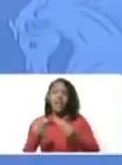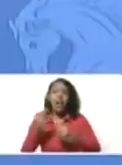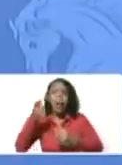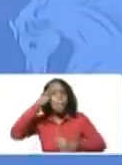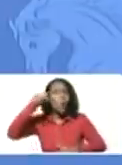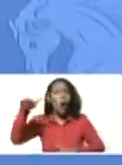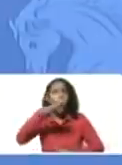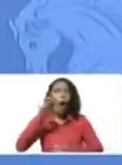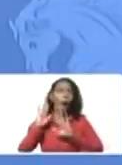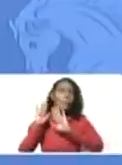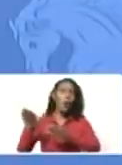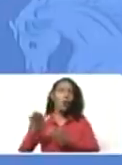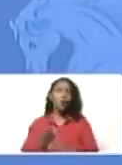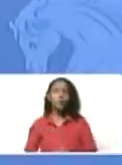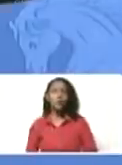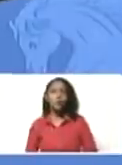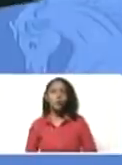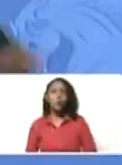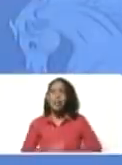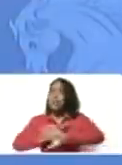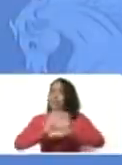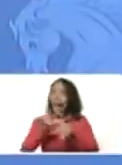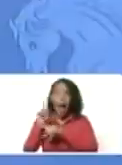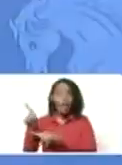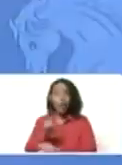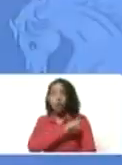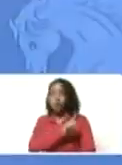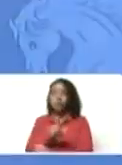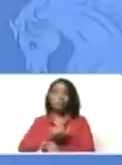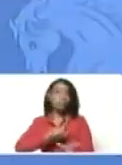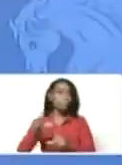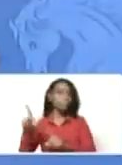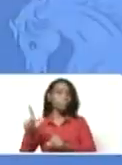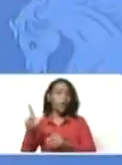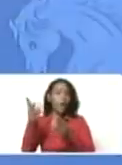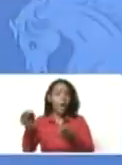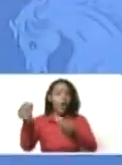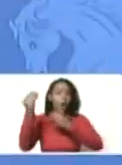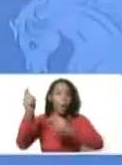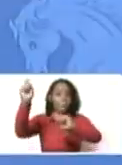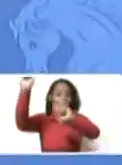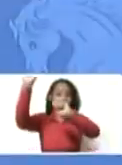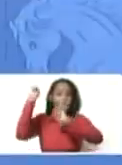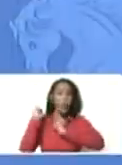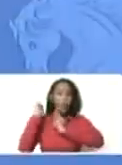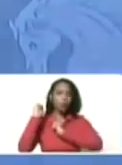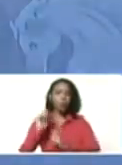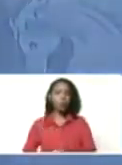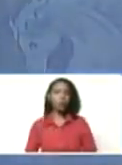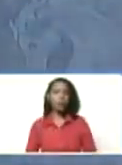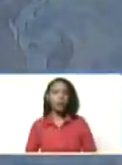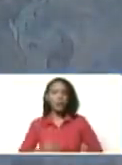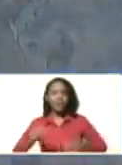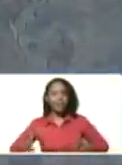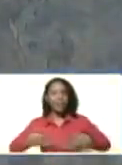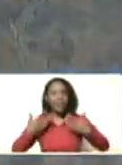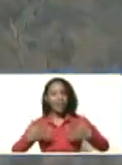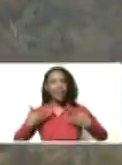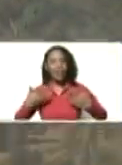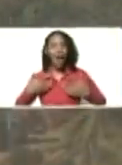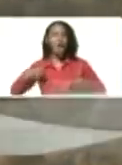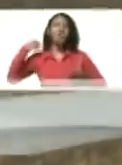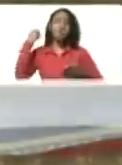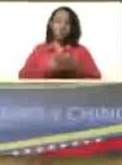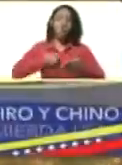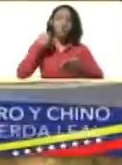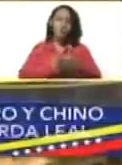pueblo. Ya ellos cumplieron y nos dejaron un legado de alegrías, de